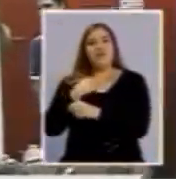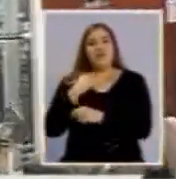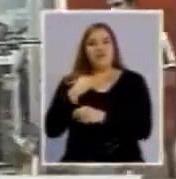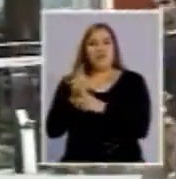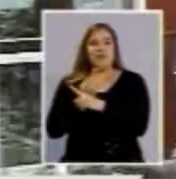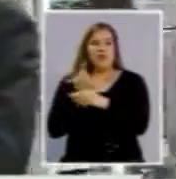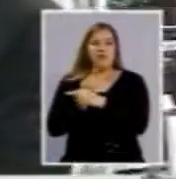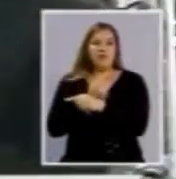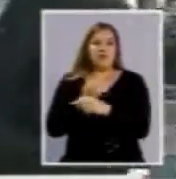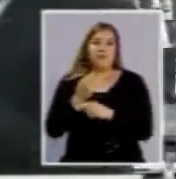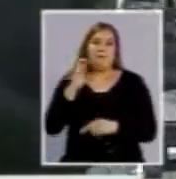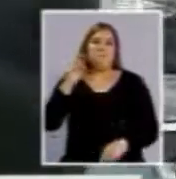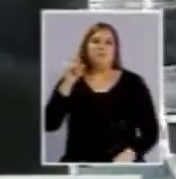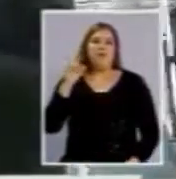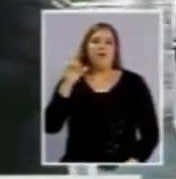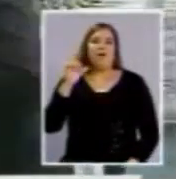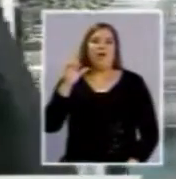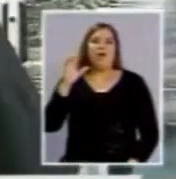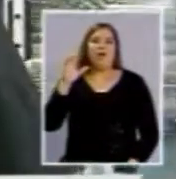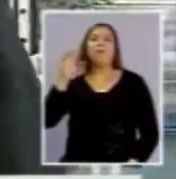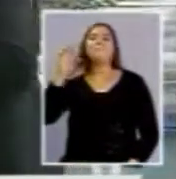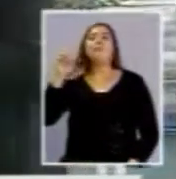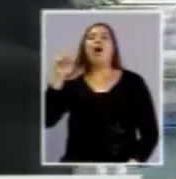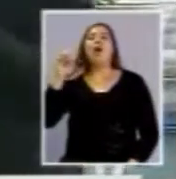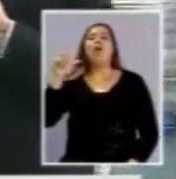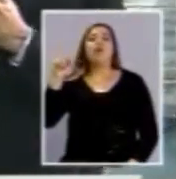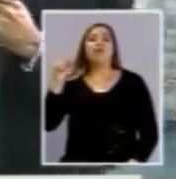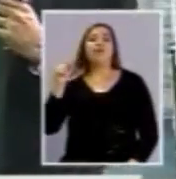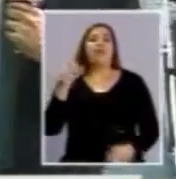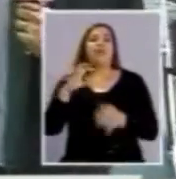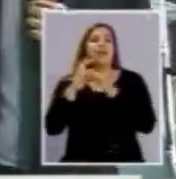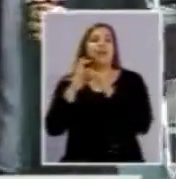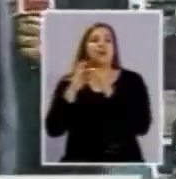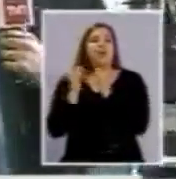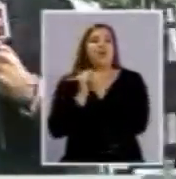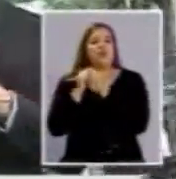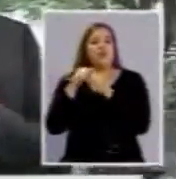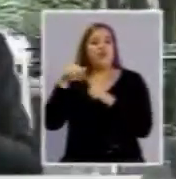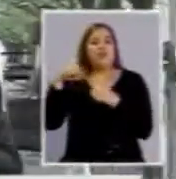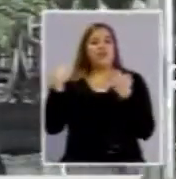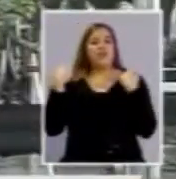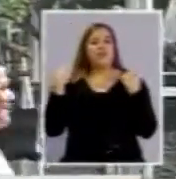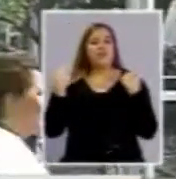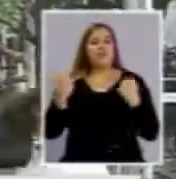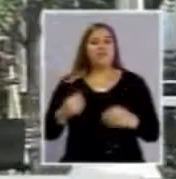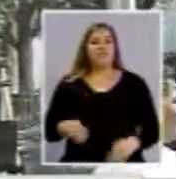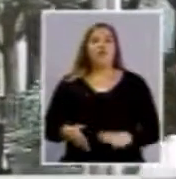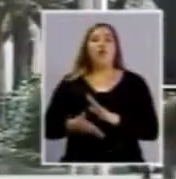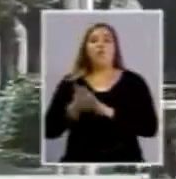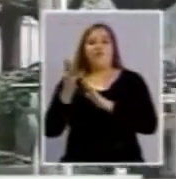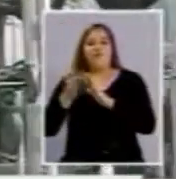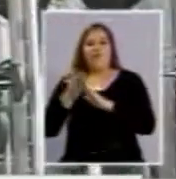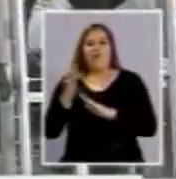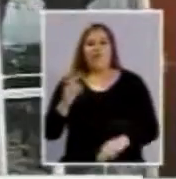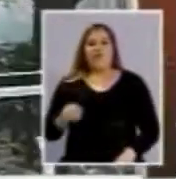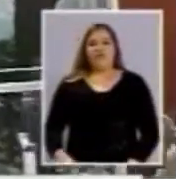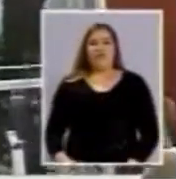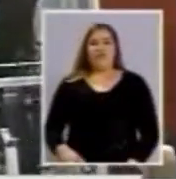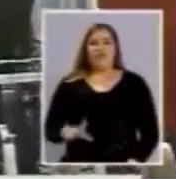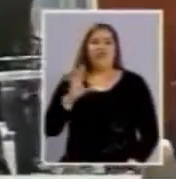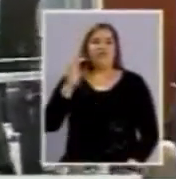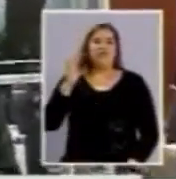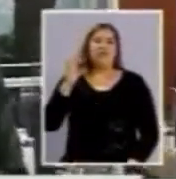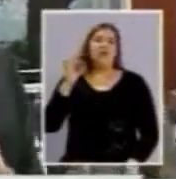Paulina también, gracias por acompañarnos en este ejercicio. Y yo me voy al set, deben ser unos 50